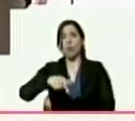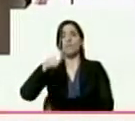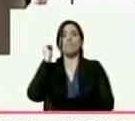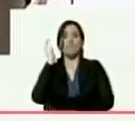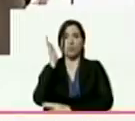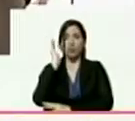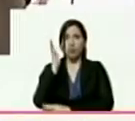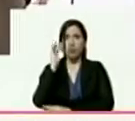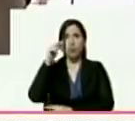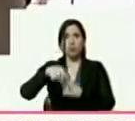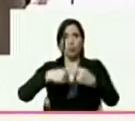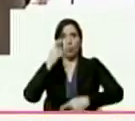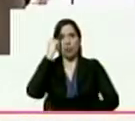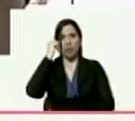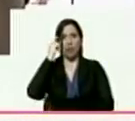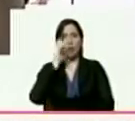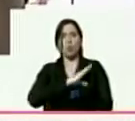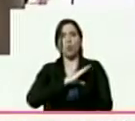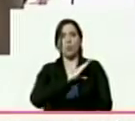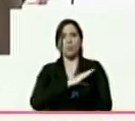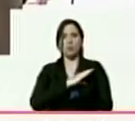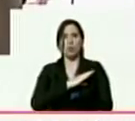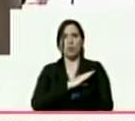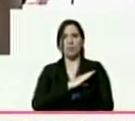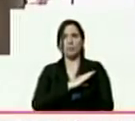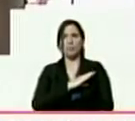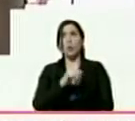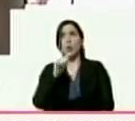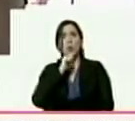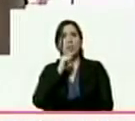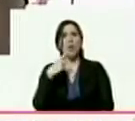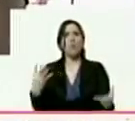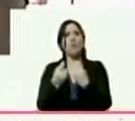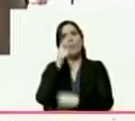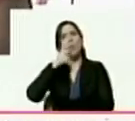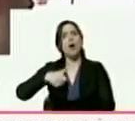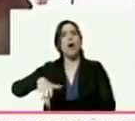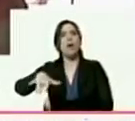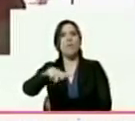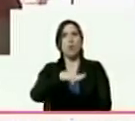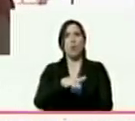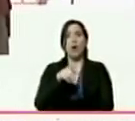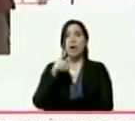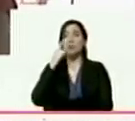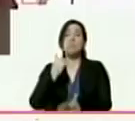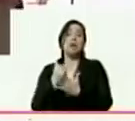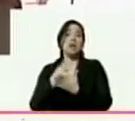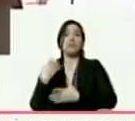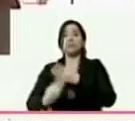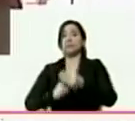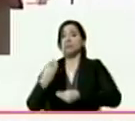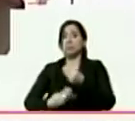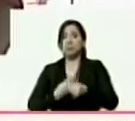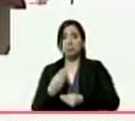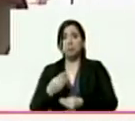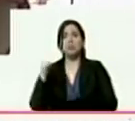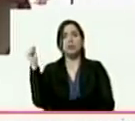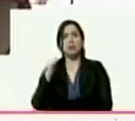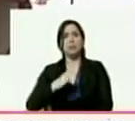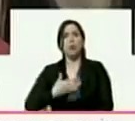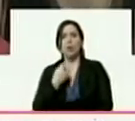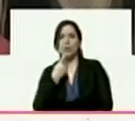las comisiones en los pasillos. ¿Con quién? Con el pueblo. Ellos verán qué hacen. Lo que sí te puedo